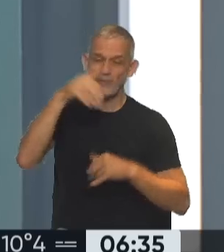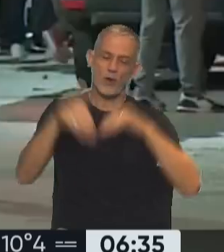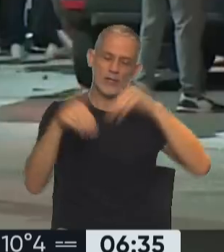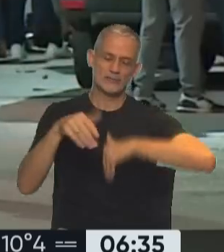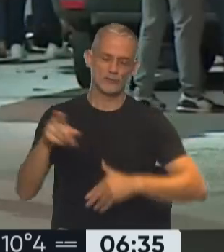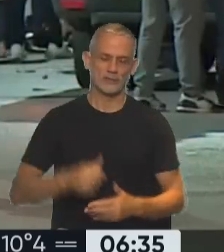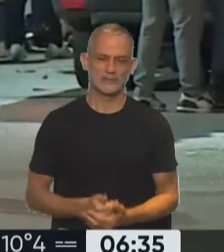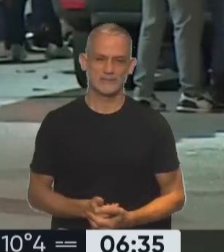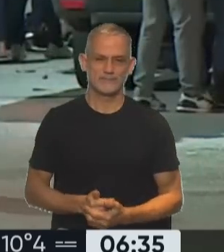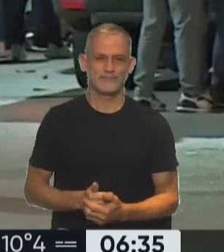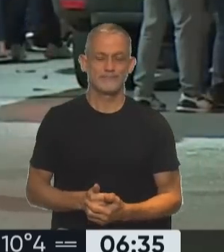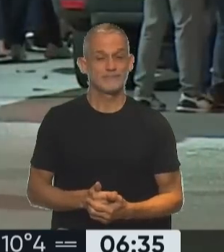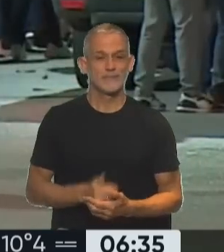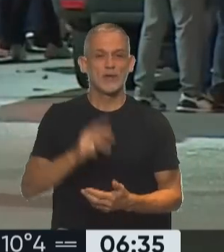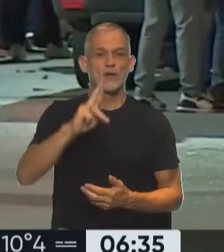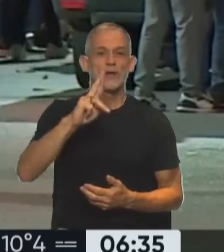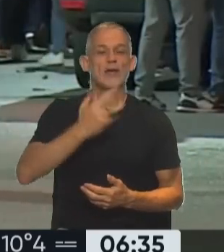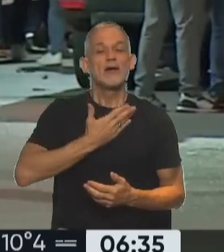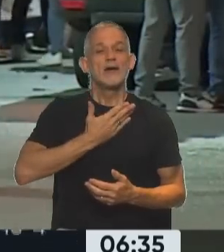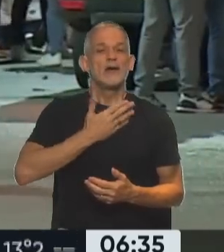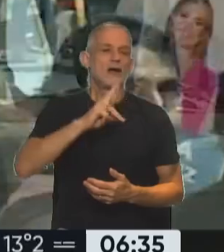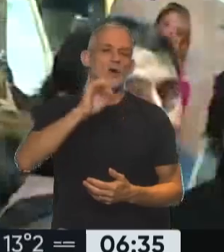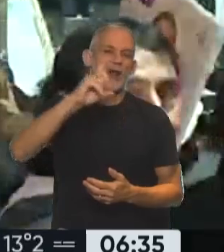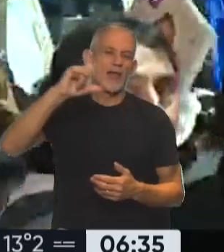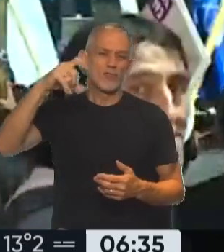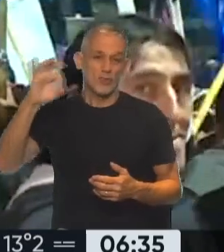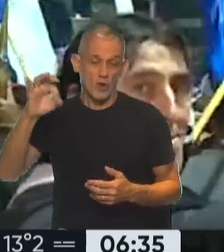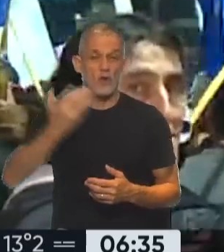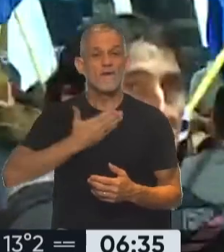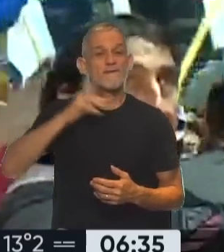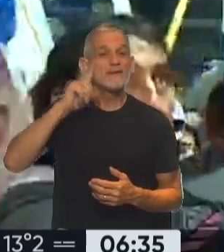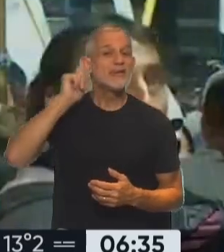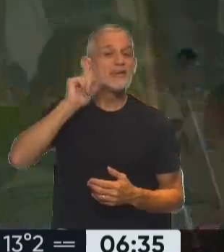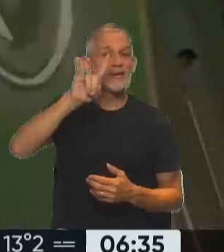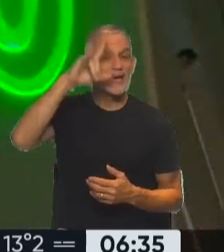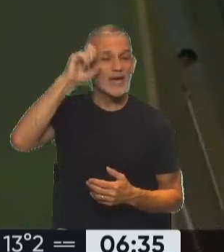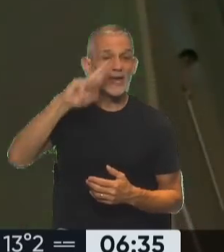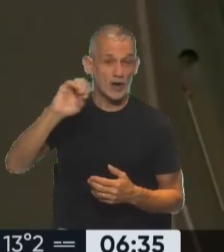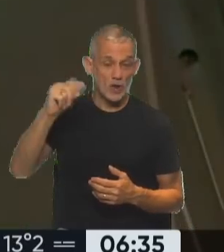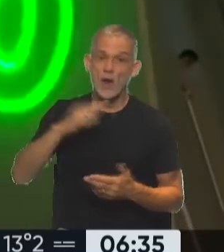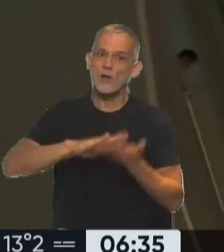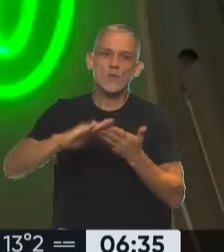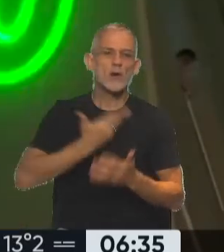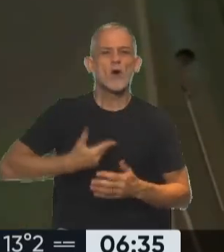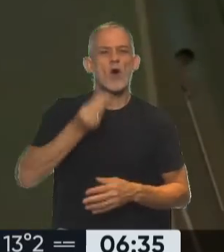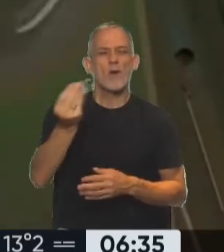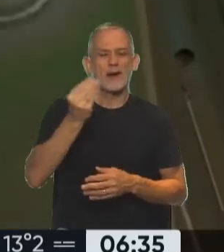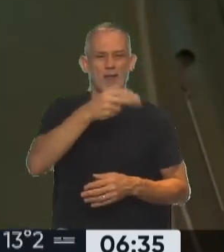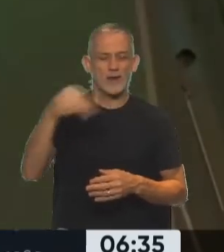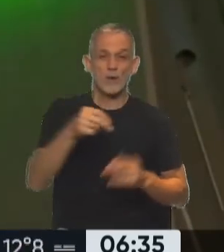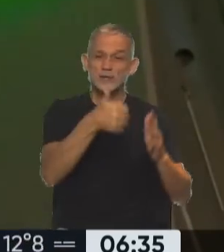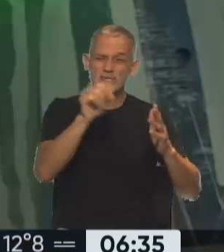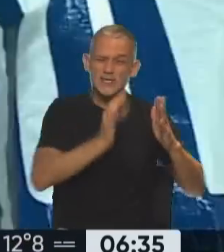elecciones. Rolando Figueroa finalmente es el nuevo gobernador de Neuquén, después de